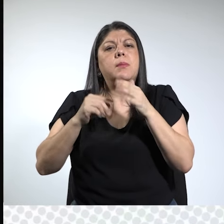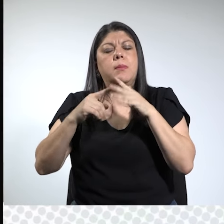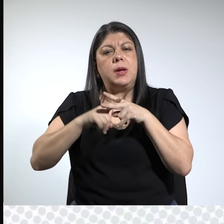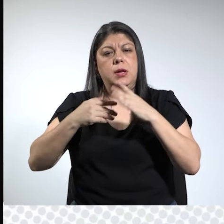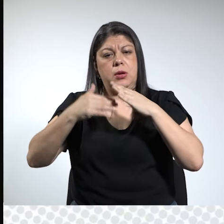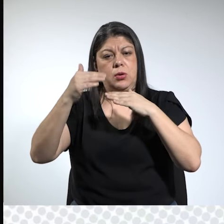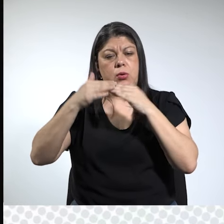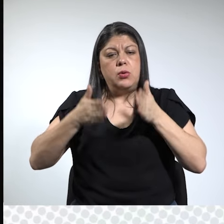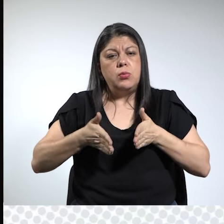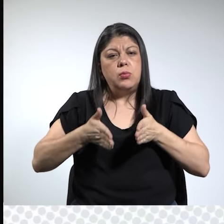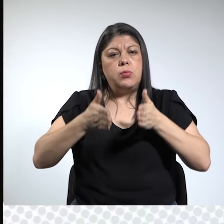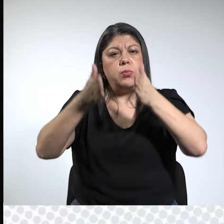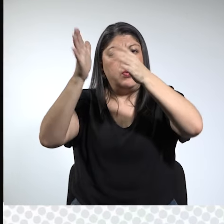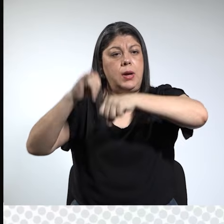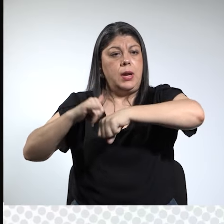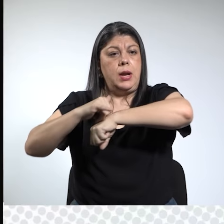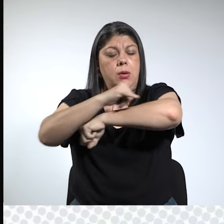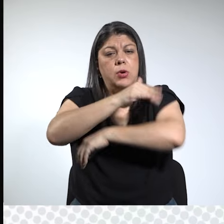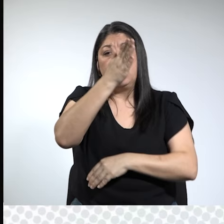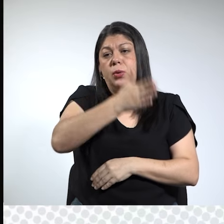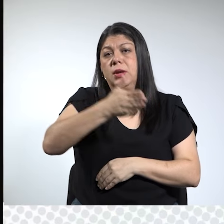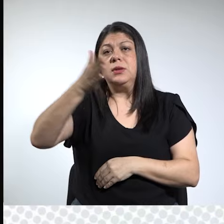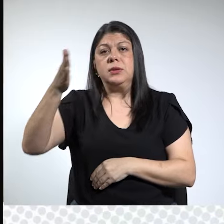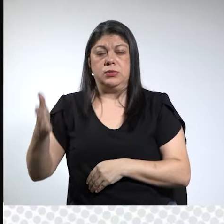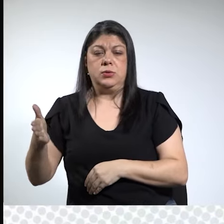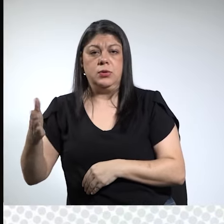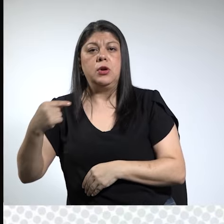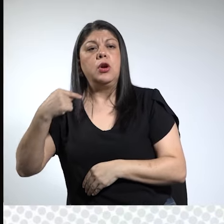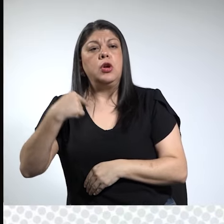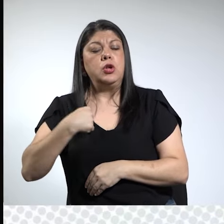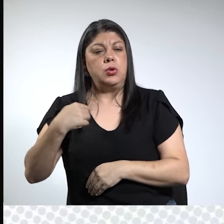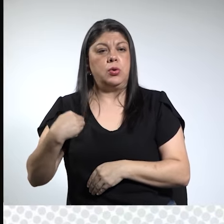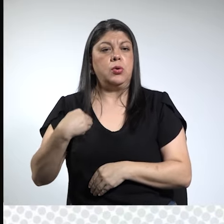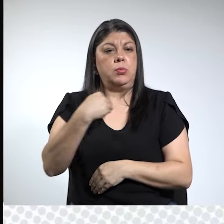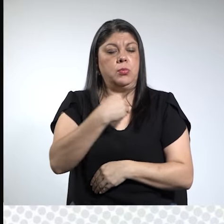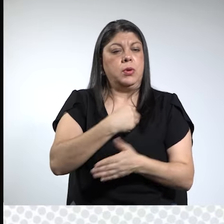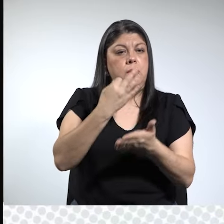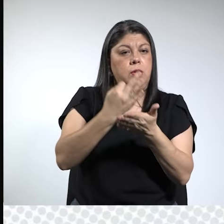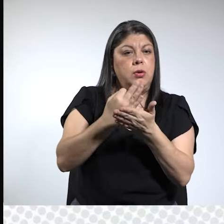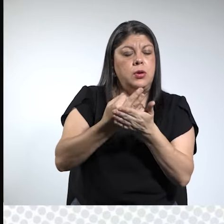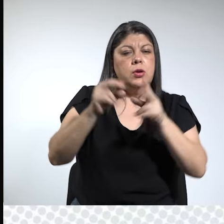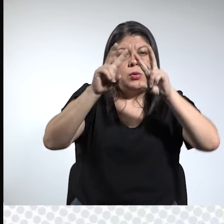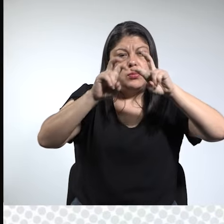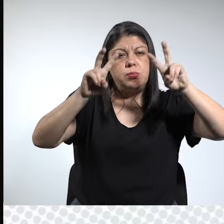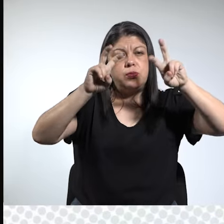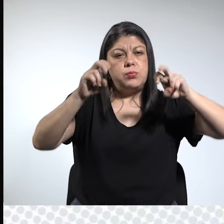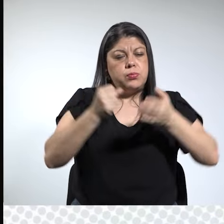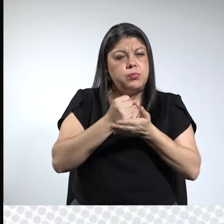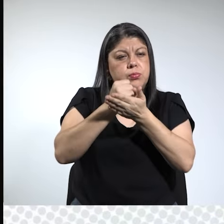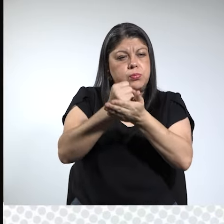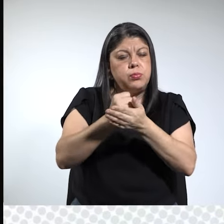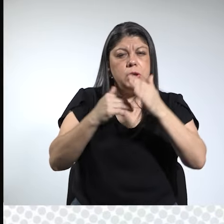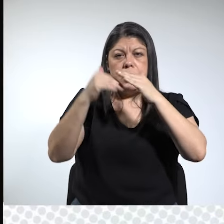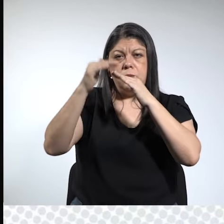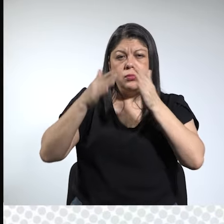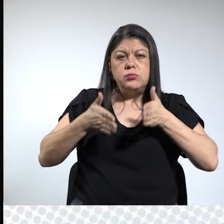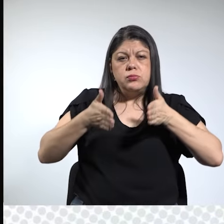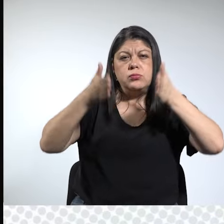construcción del aeropuerto en la zona sur, del cual yo, como ministro, financié la exploración